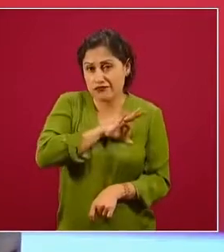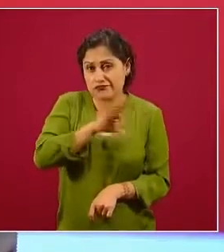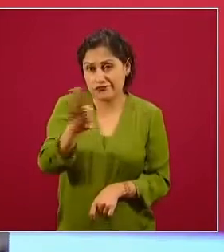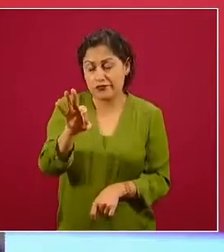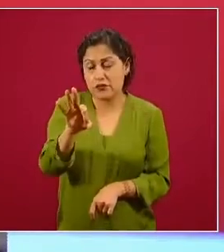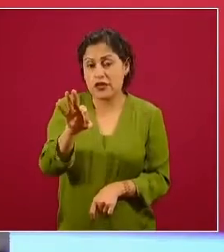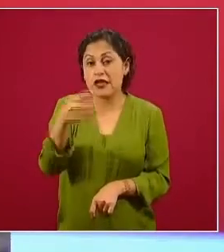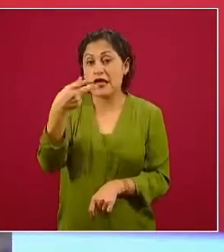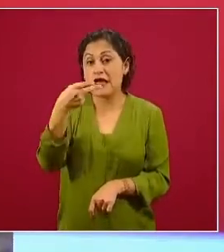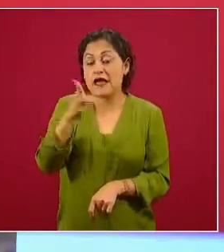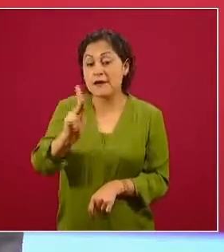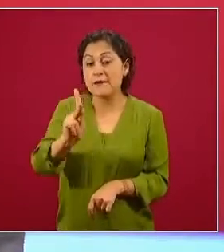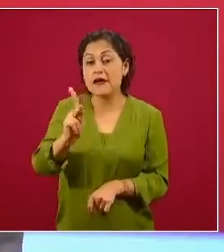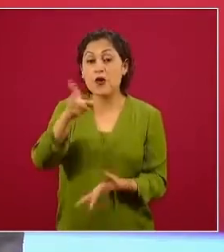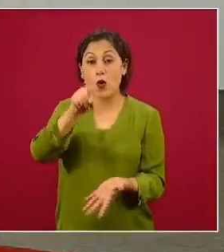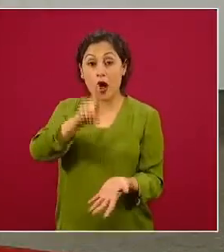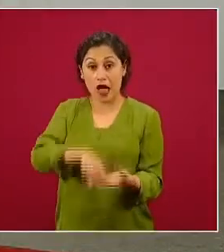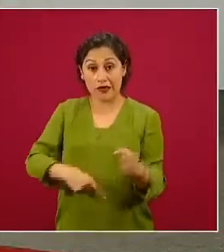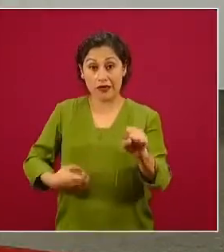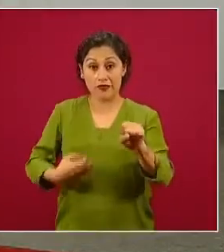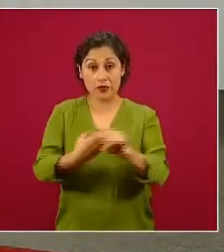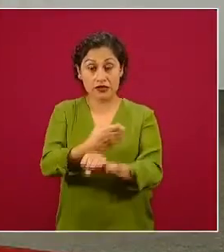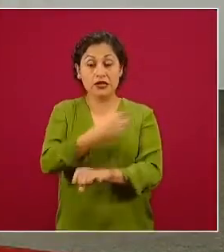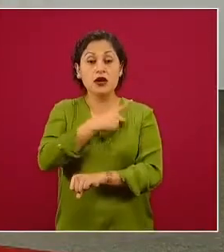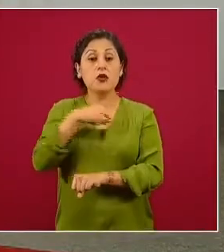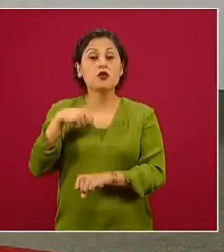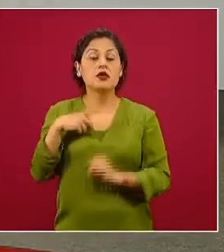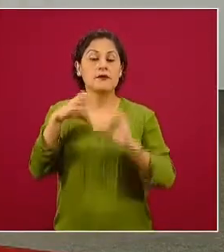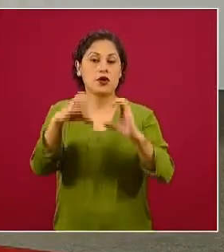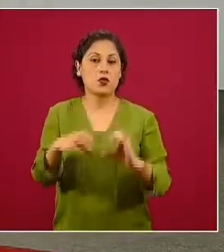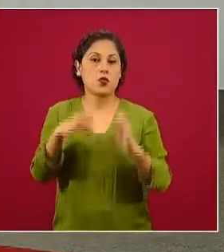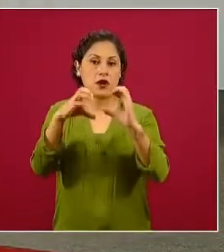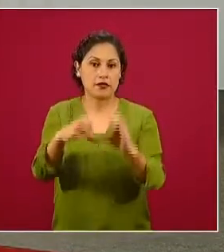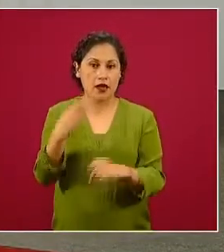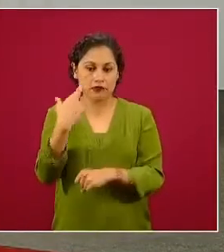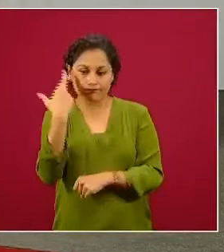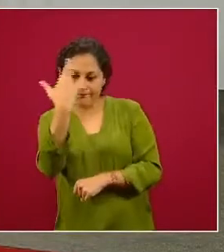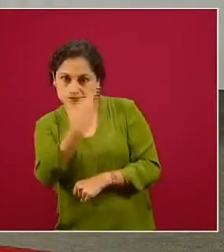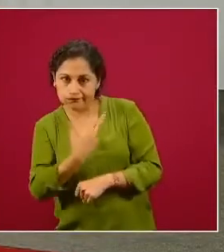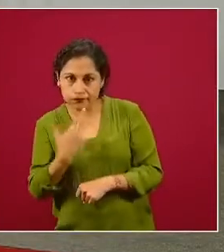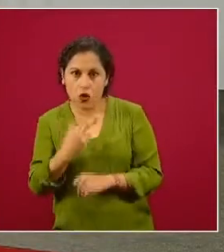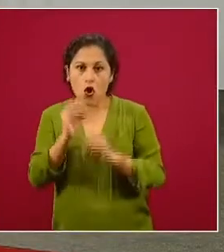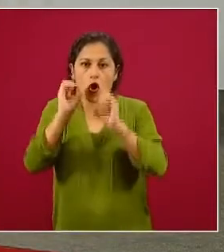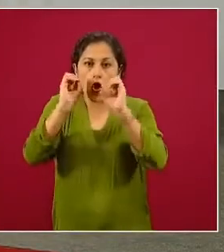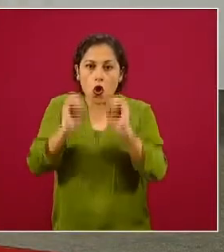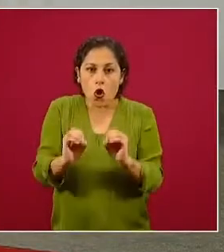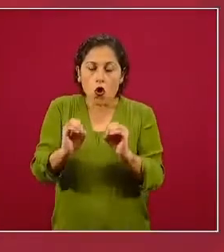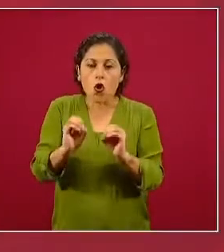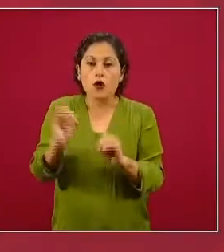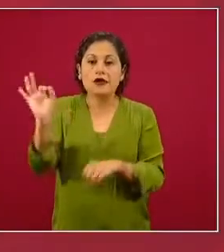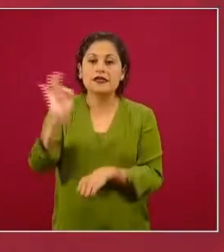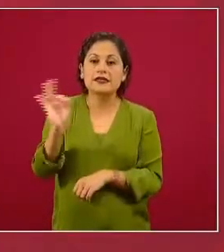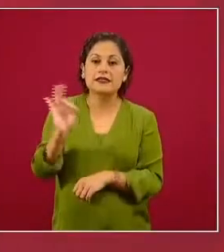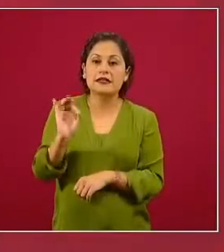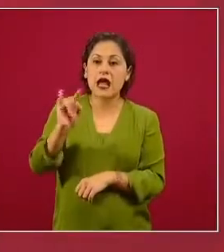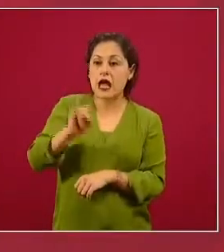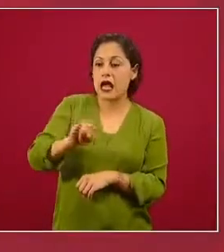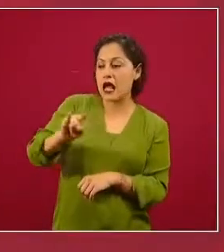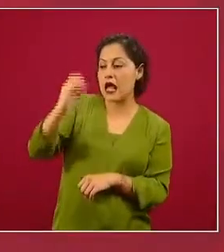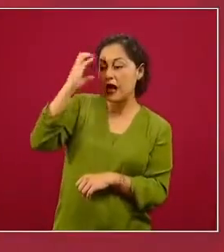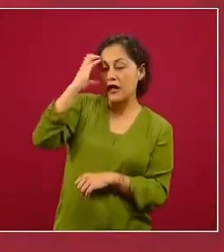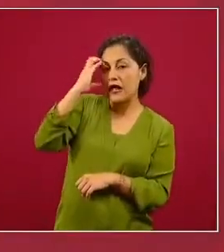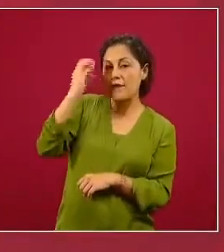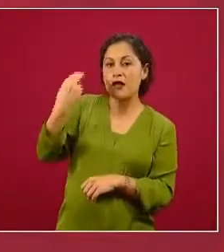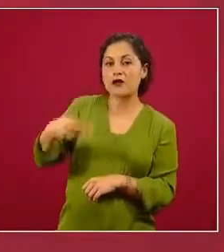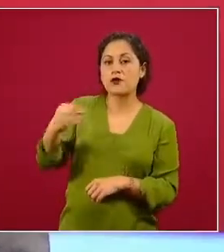no se cuida la supervisión o alguien no se percató completamente de cuáles eran las definiciones, por ejemplo, de cama IRAG. No se